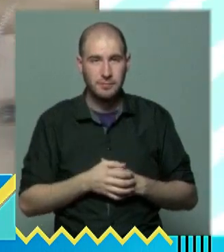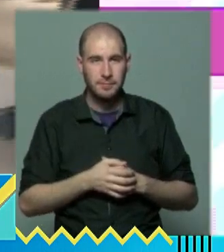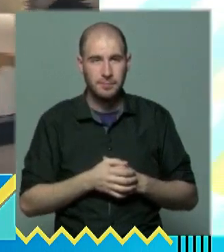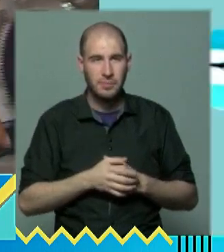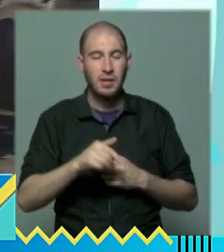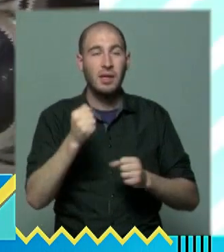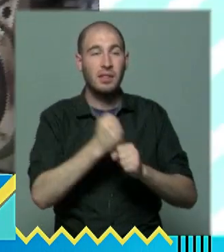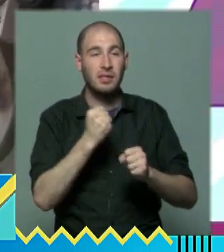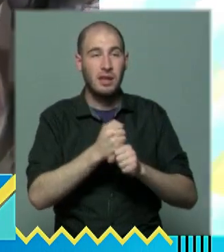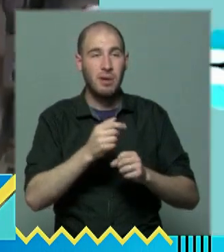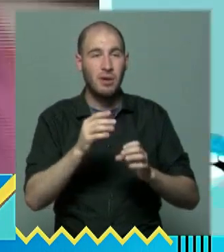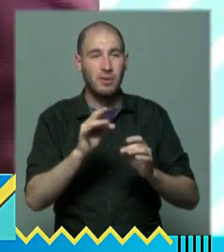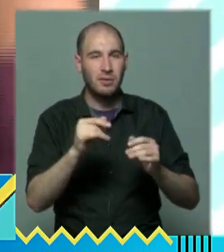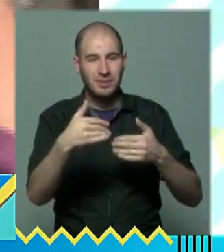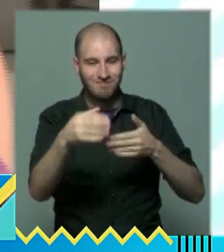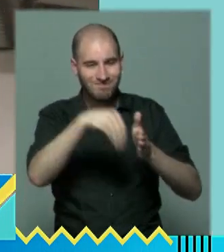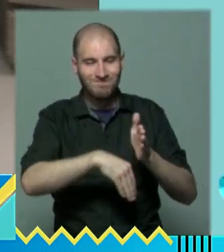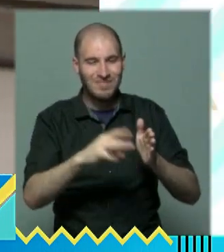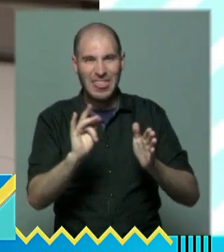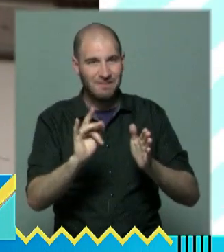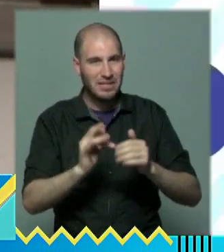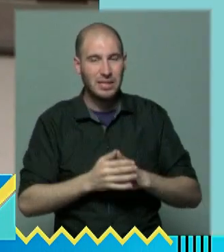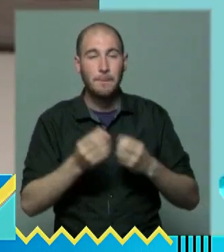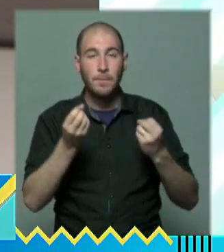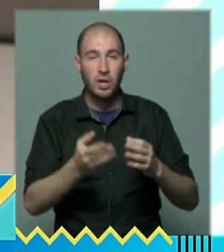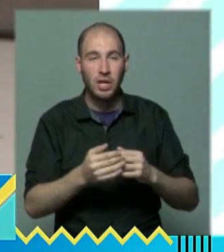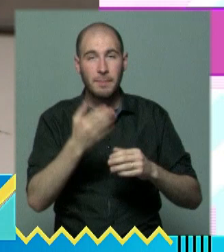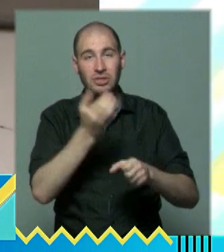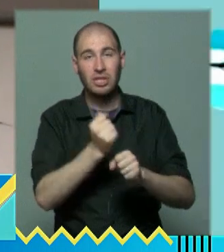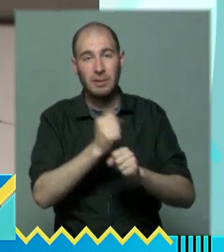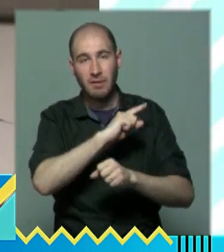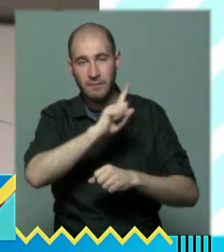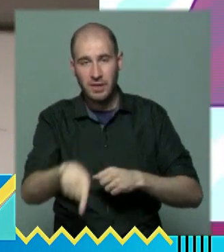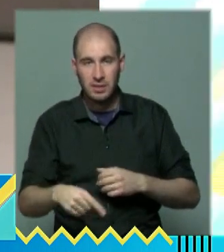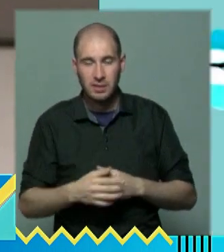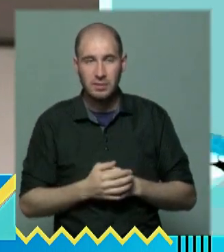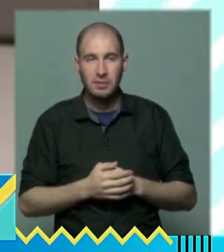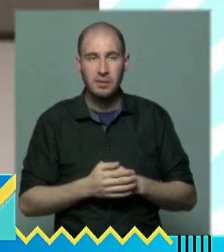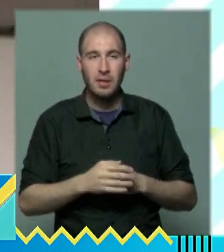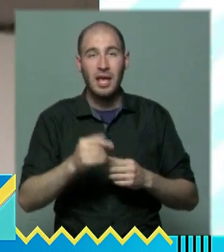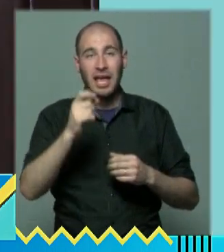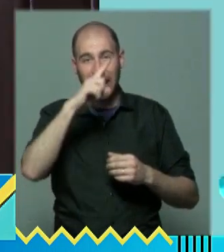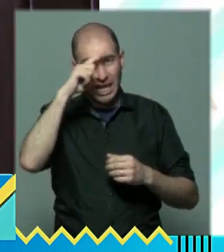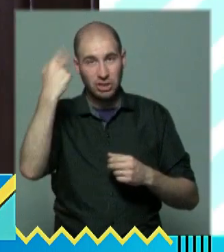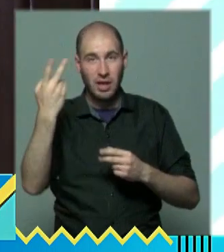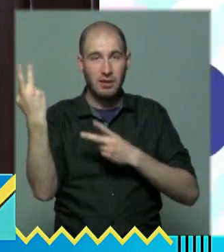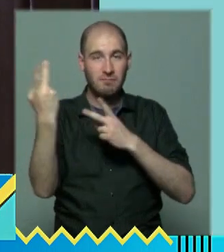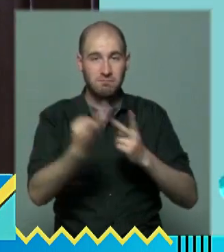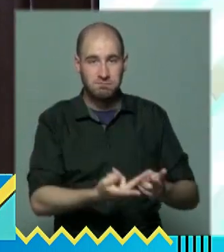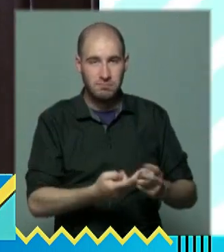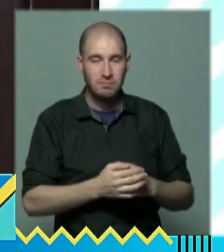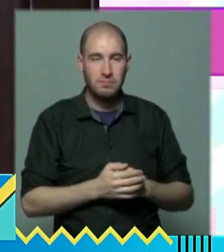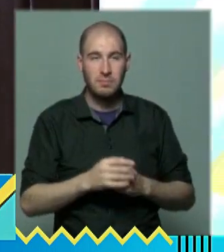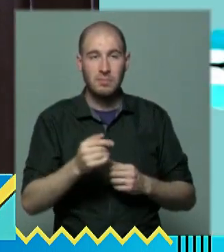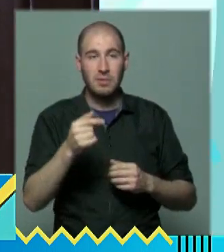donde la actividad es muy difícil encuadrarla, porque vienen trabajadores migrantes que ingresan,